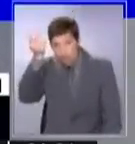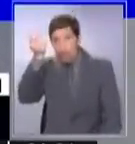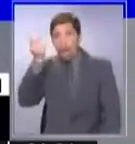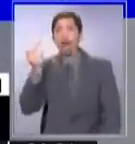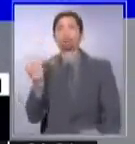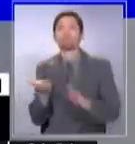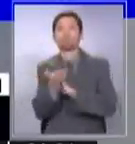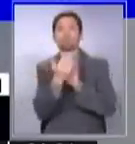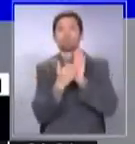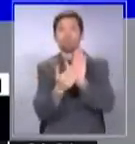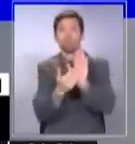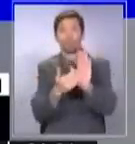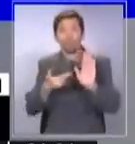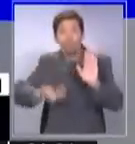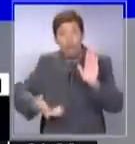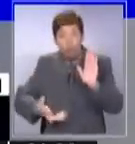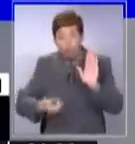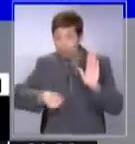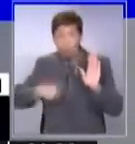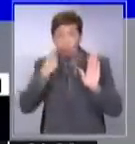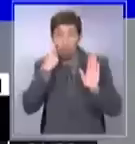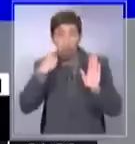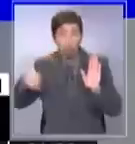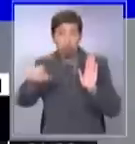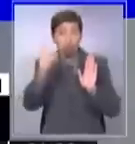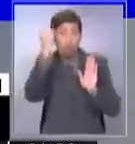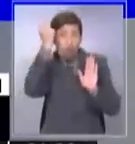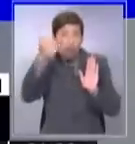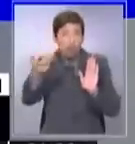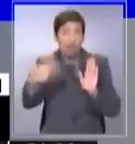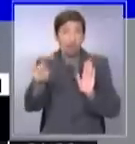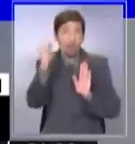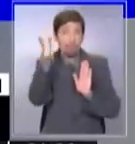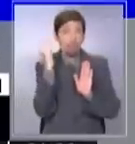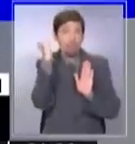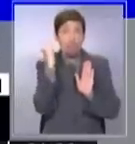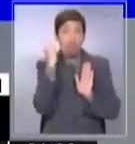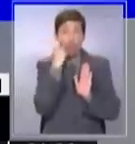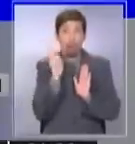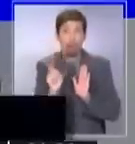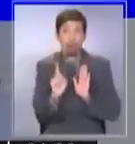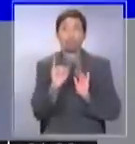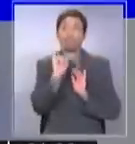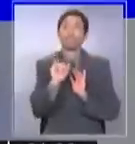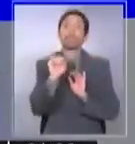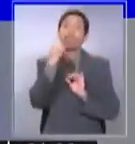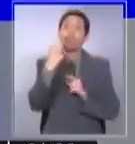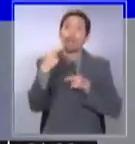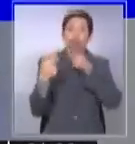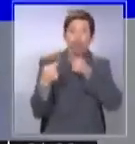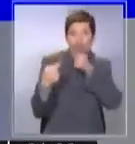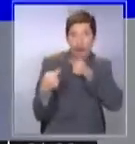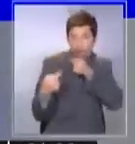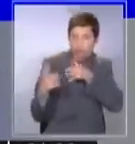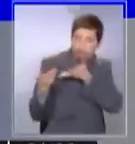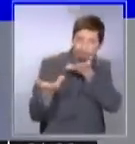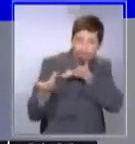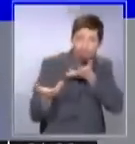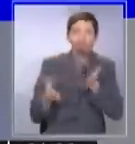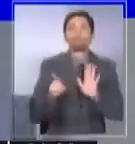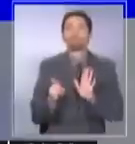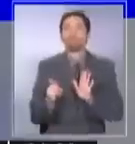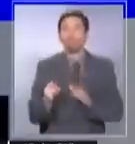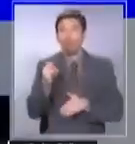no conocemos las ideas para un próximo gobierno que quiera postular Sebastián Piñera vamos a debatir y queremos debatir con él y Con quienes